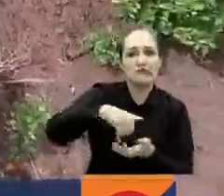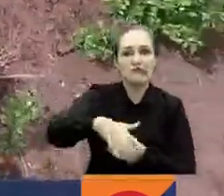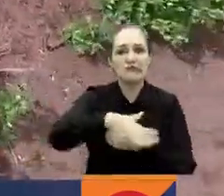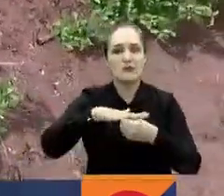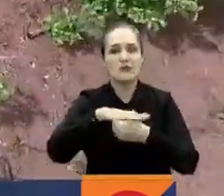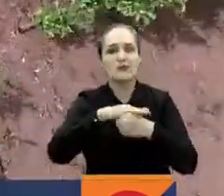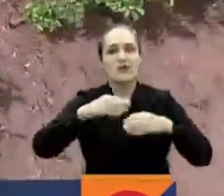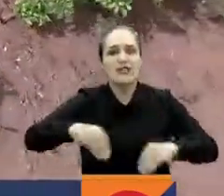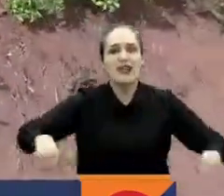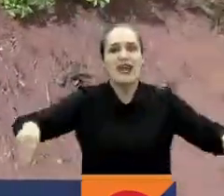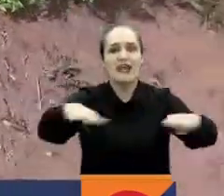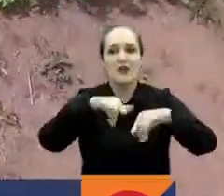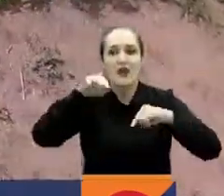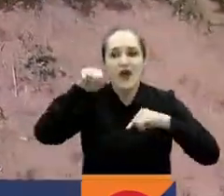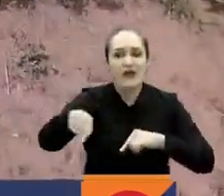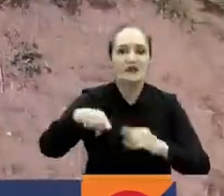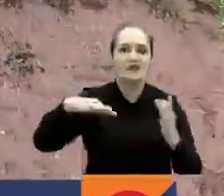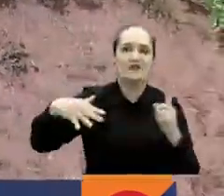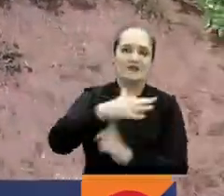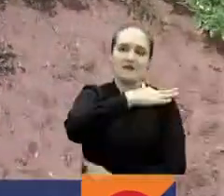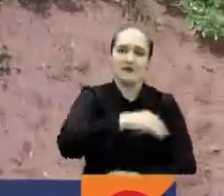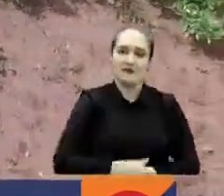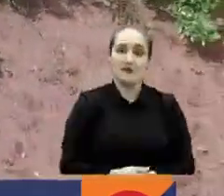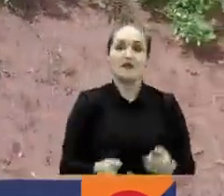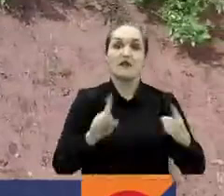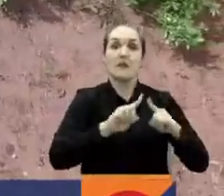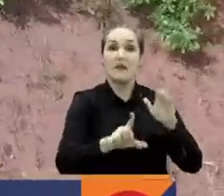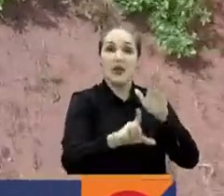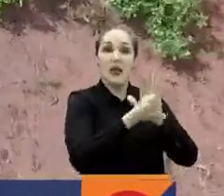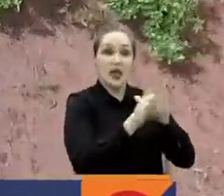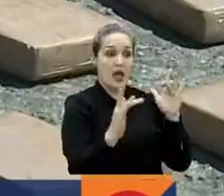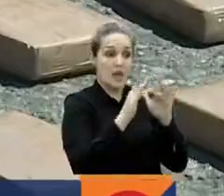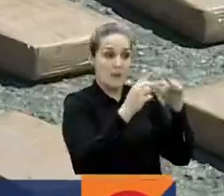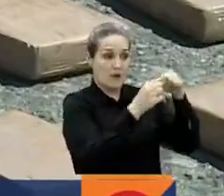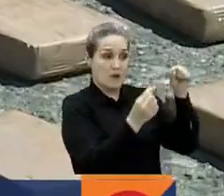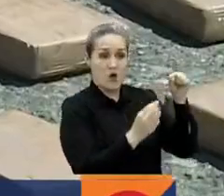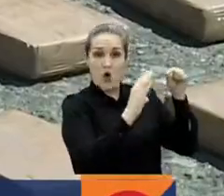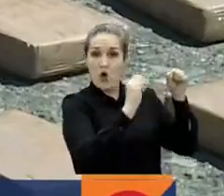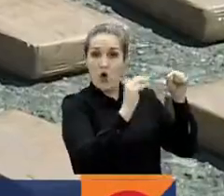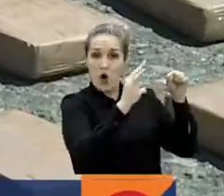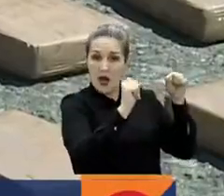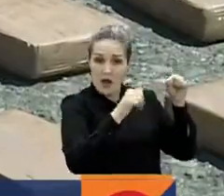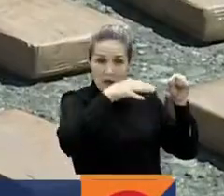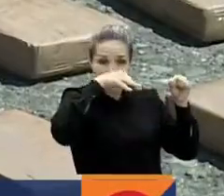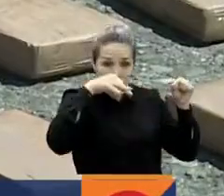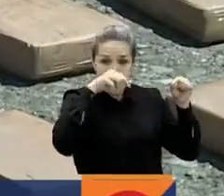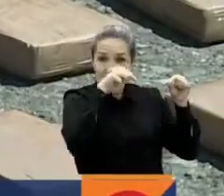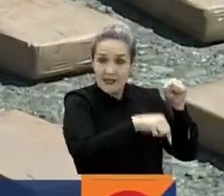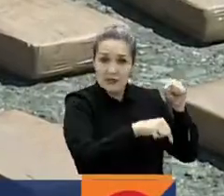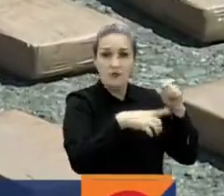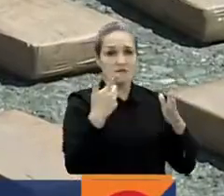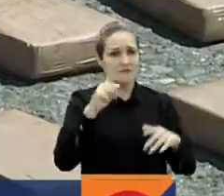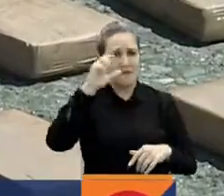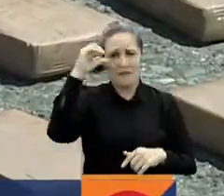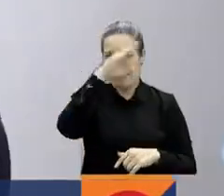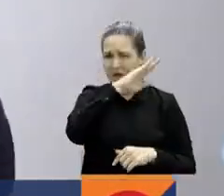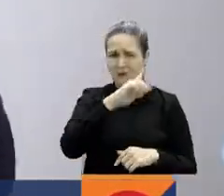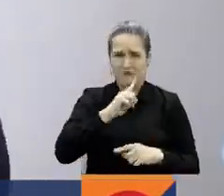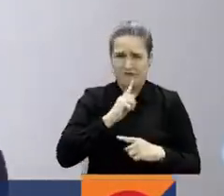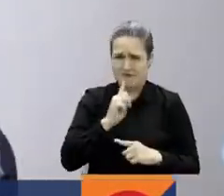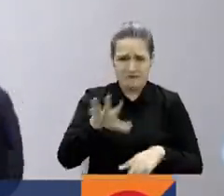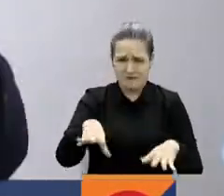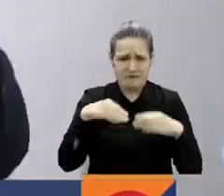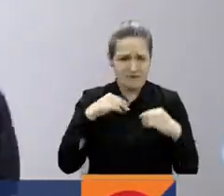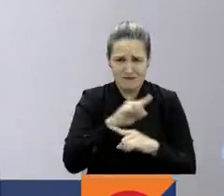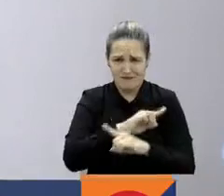siguen siendo factores determinantes. En cuanto a la legalización de la cocaína, el ministro Osuna dijo que en el gobierno Petro no está contemplada.